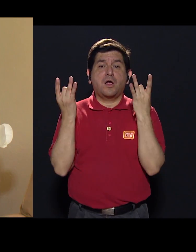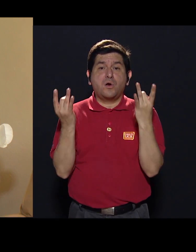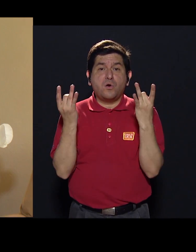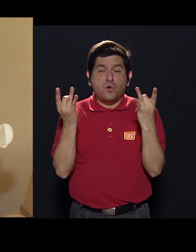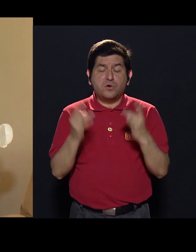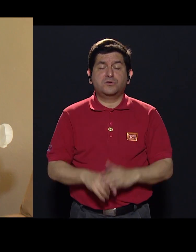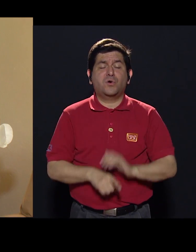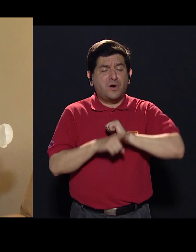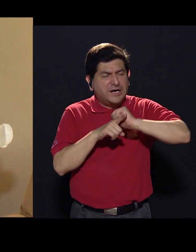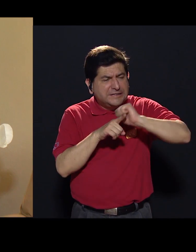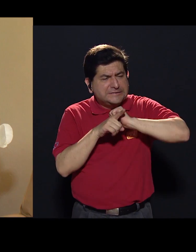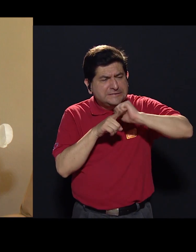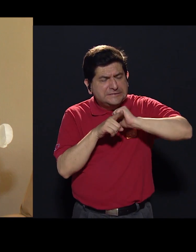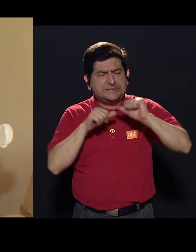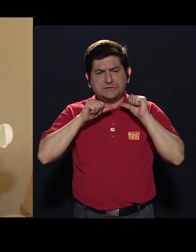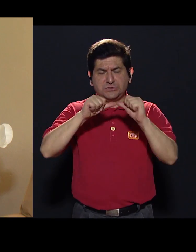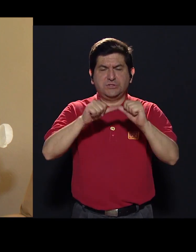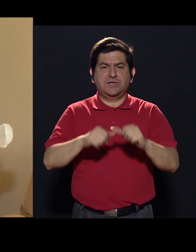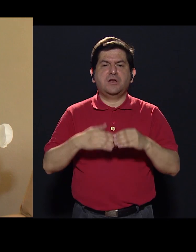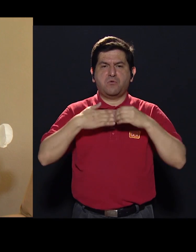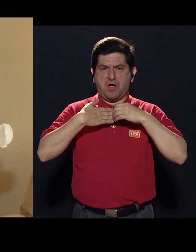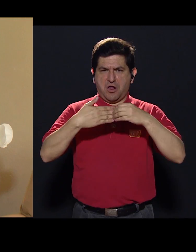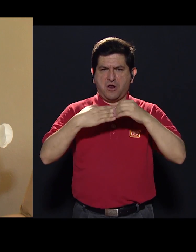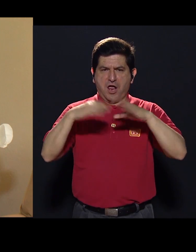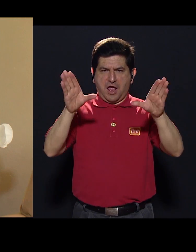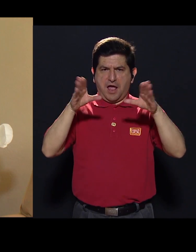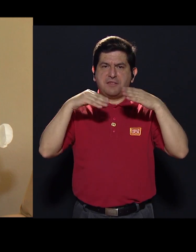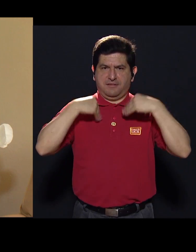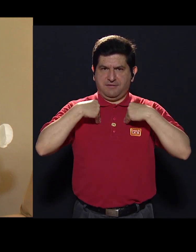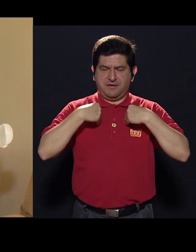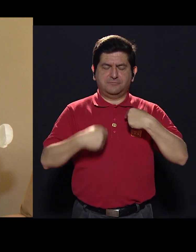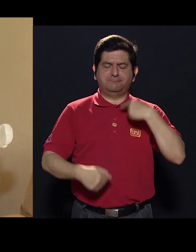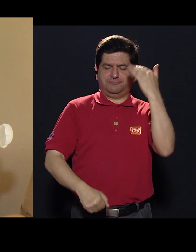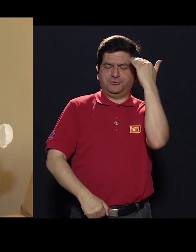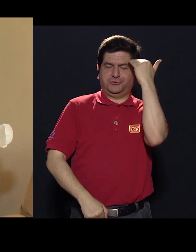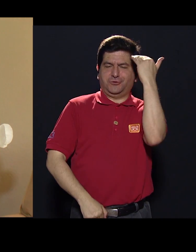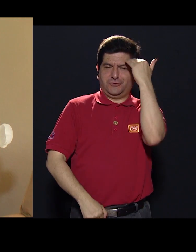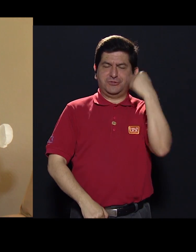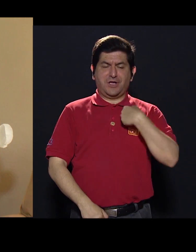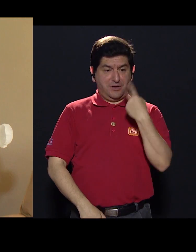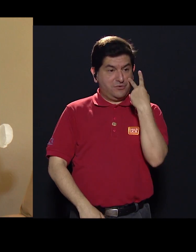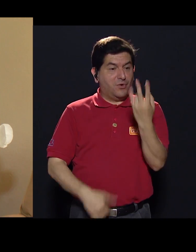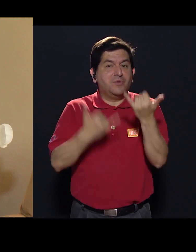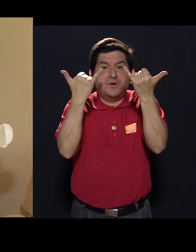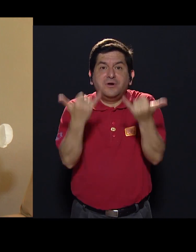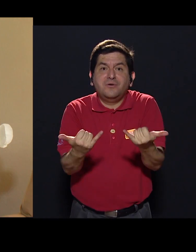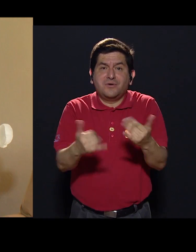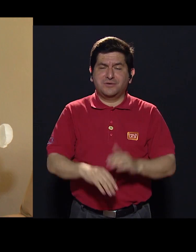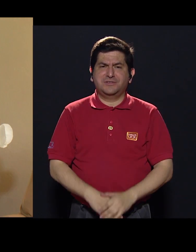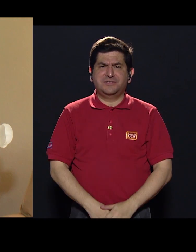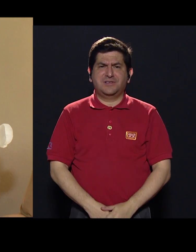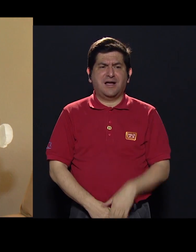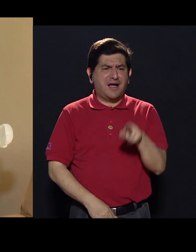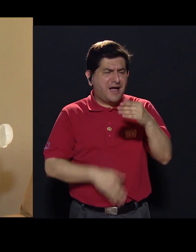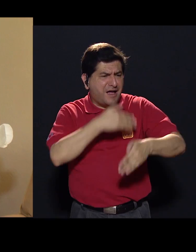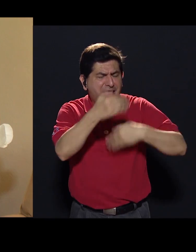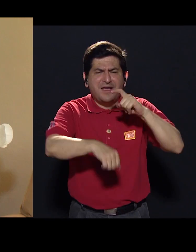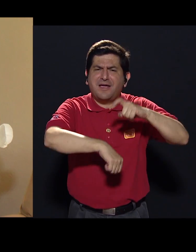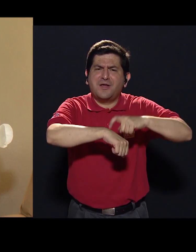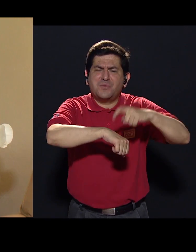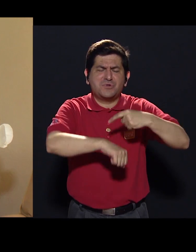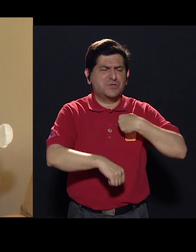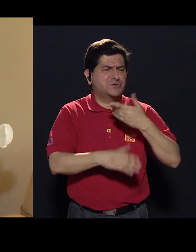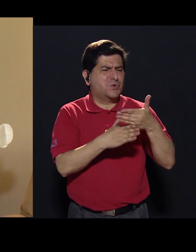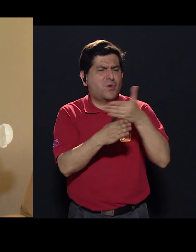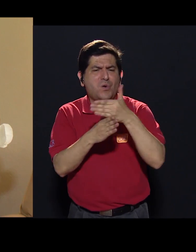es una práctica constante y la flexibilidad se adquiere. Yo sé eso porque yo lo he visto a lo